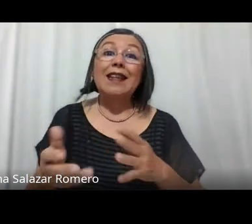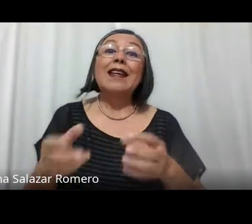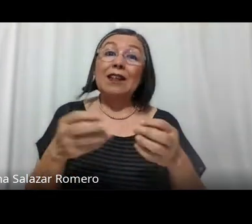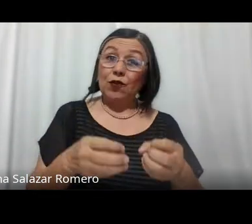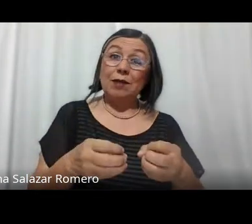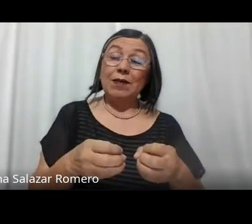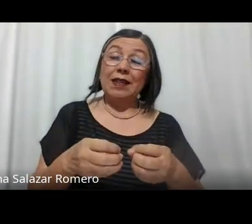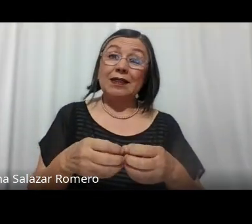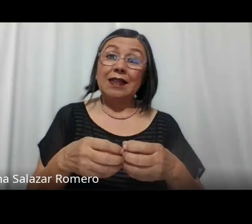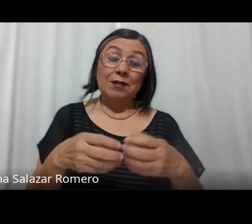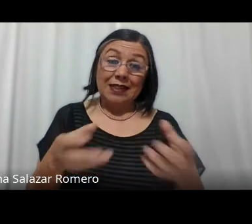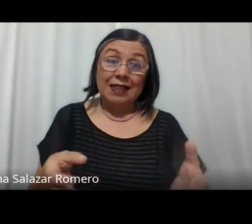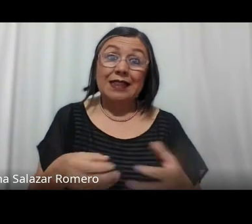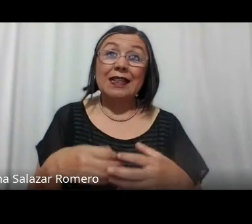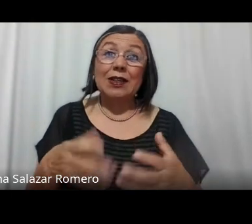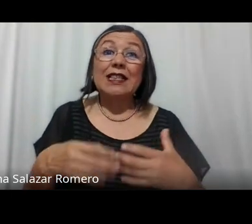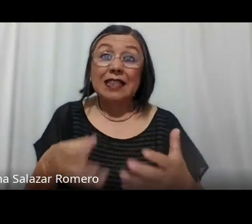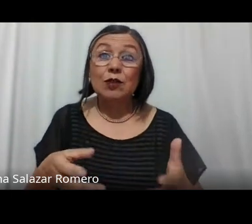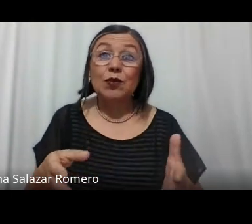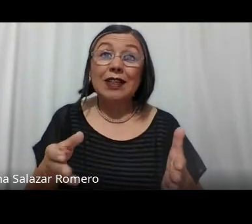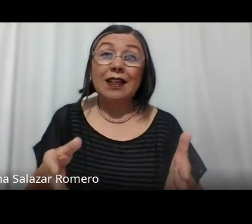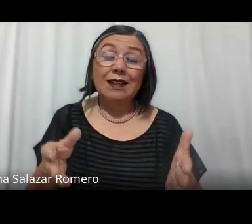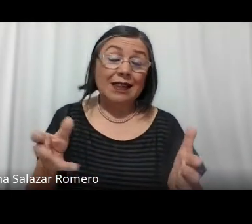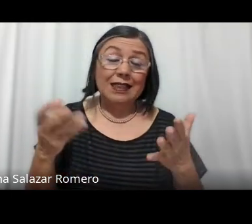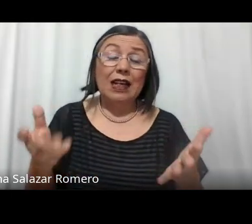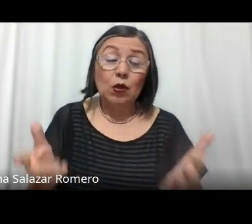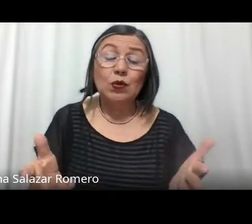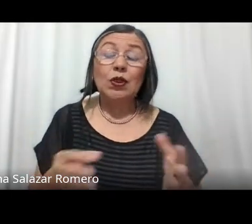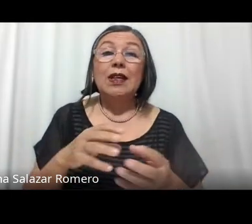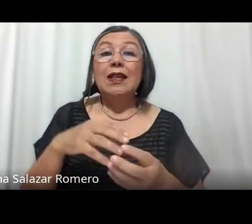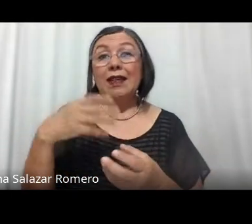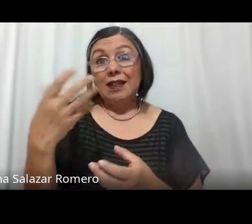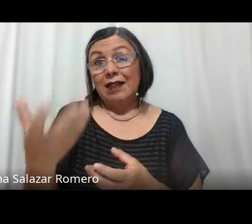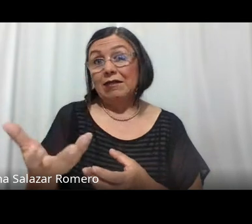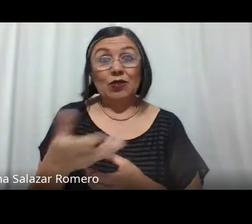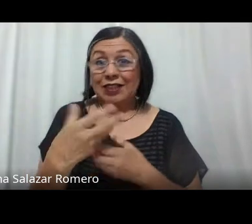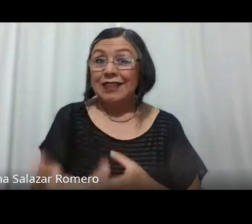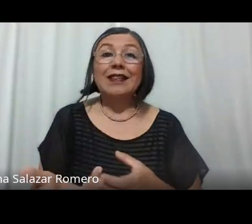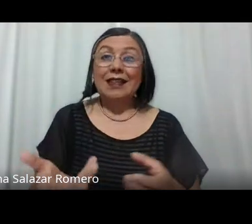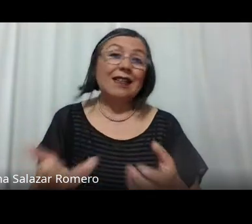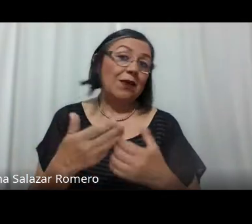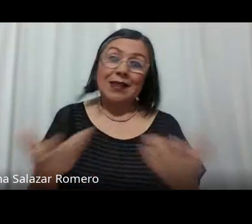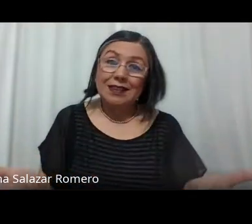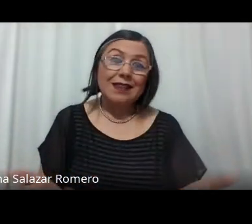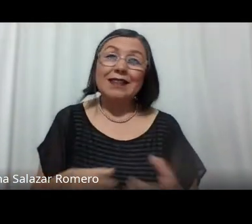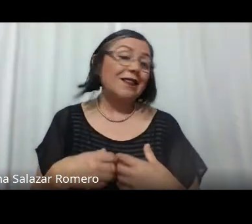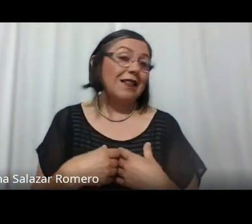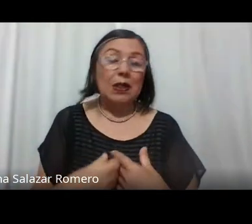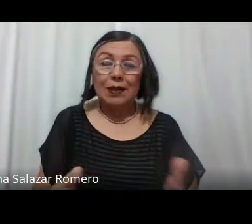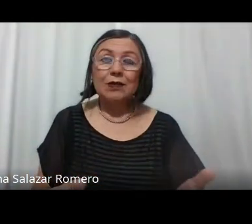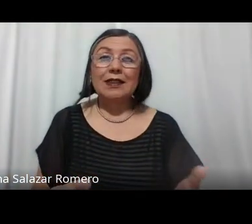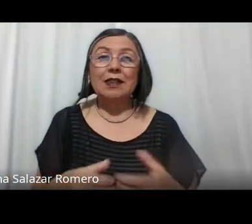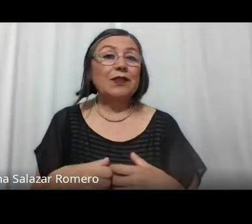Discapacidad, que fue manada desde la Organización Mundial, desde la ONU, nos dice que la lengua de señas